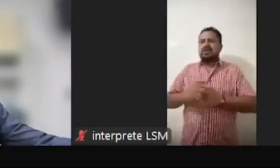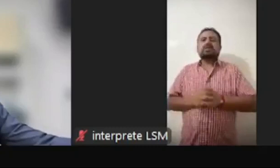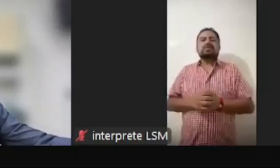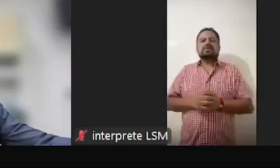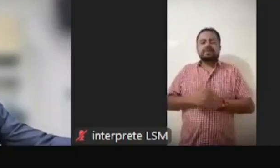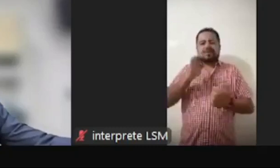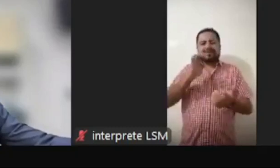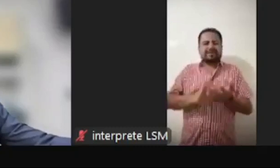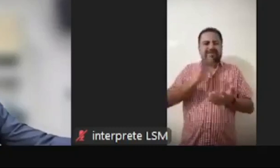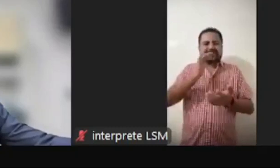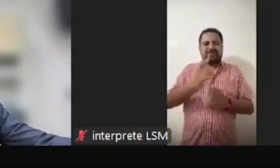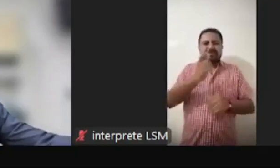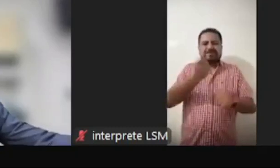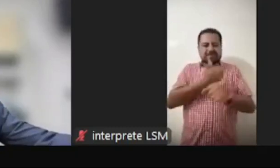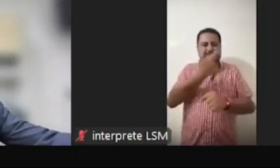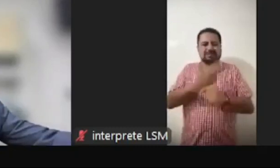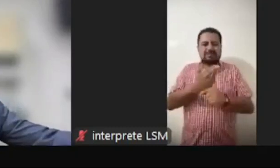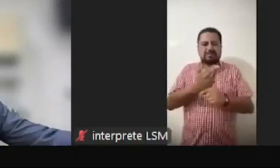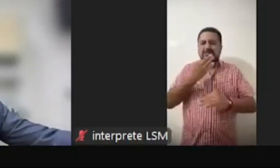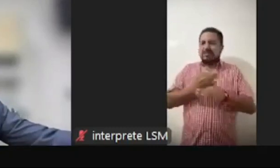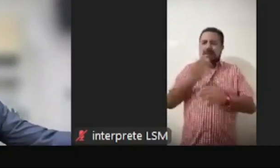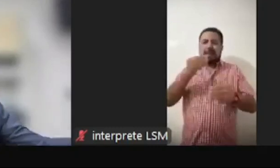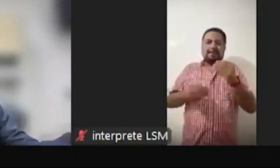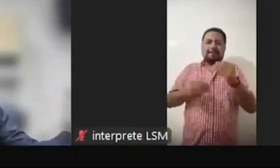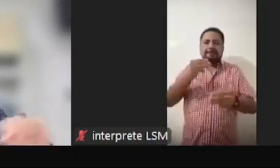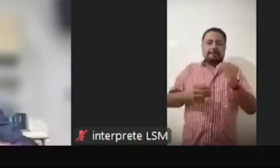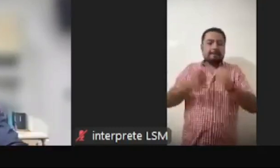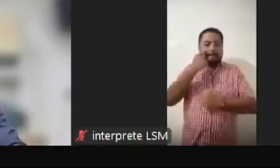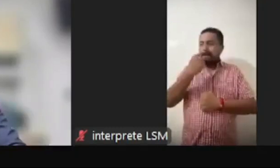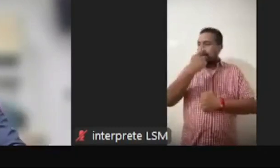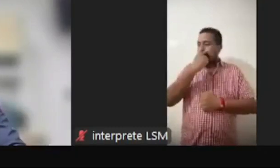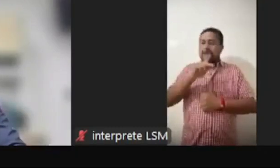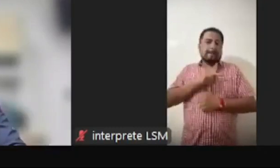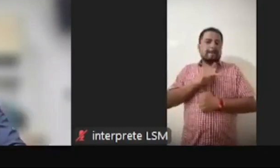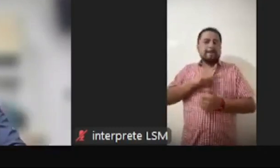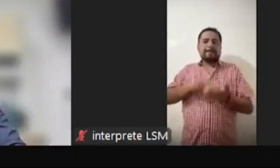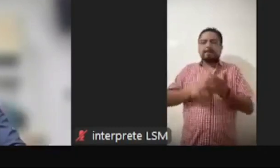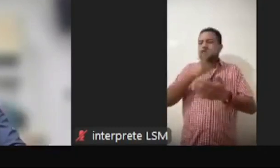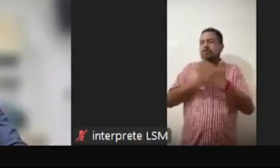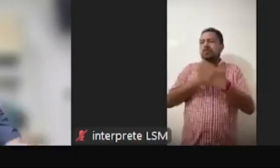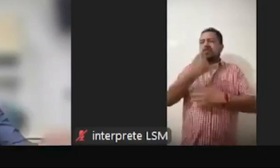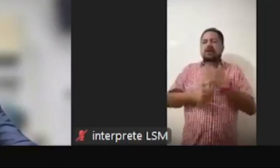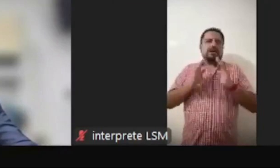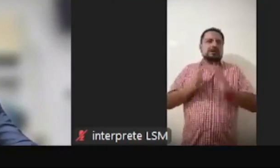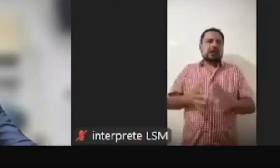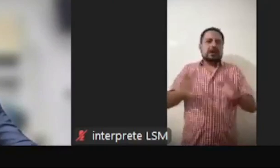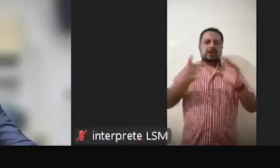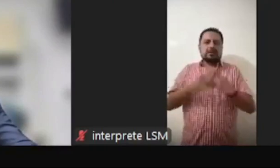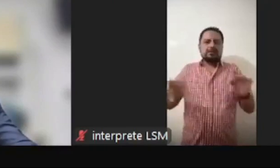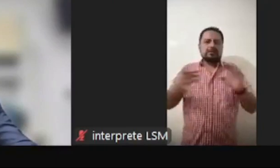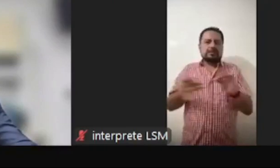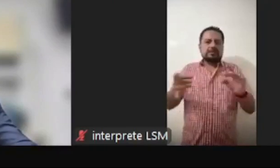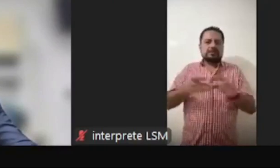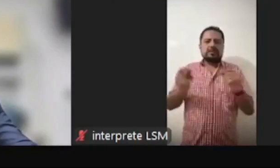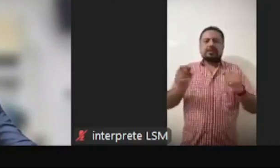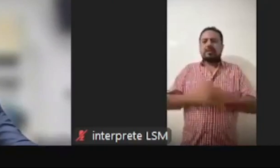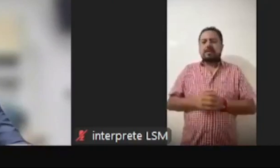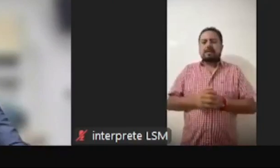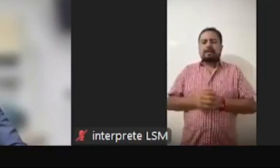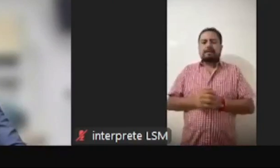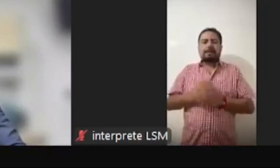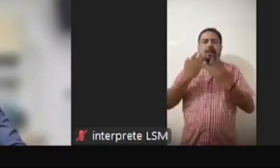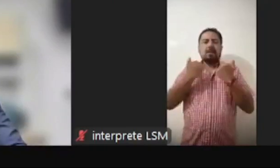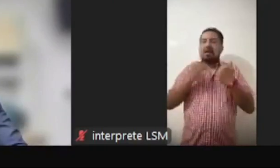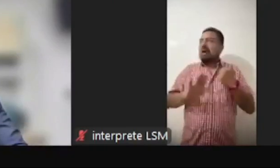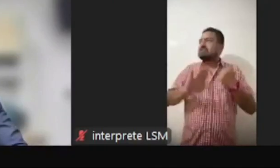Gracias, secretario. Magistradas, magistrado, está a nuestra consideración el proyecto del que se ha dado cuenta. No habiendo